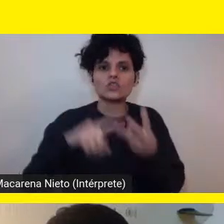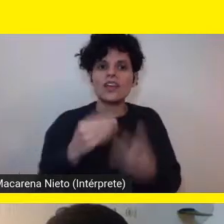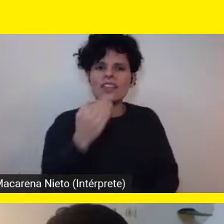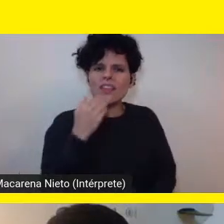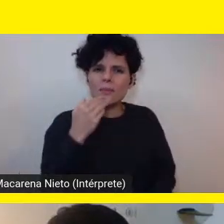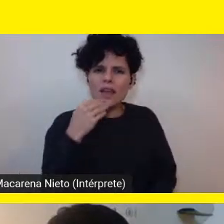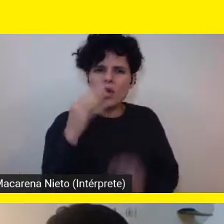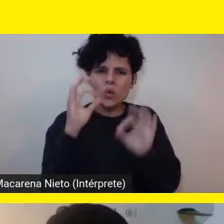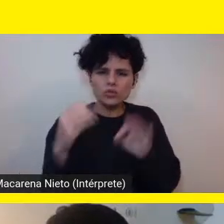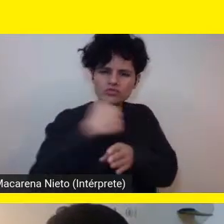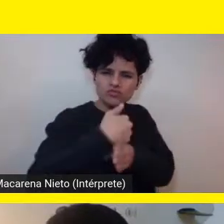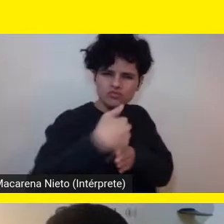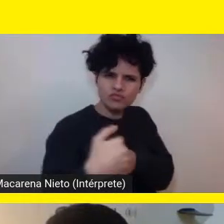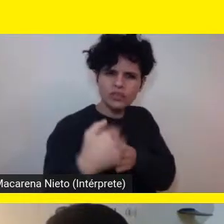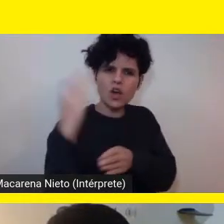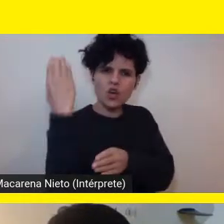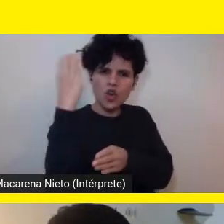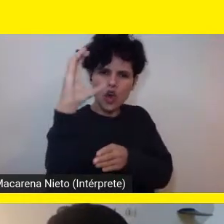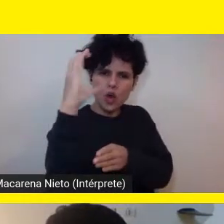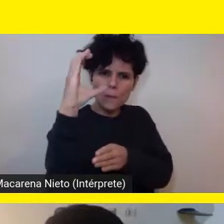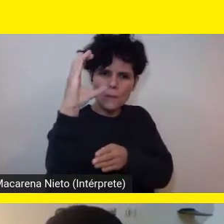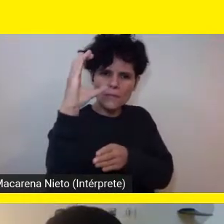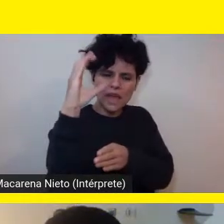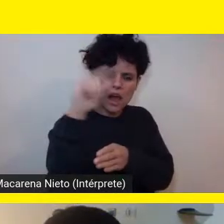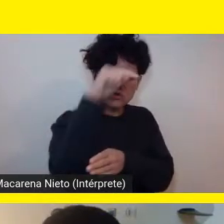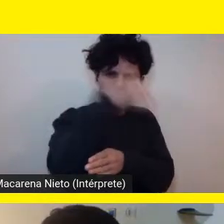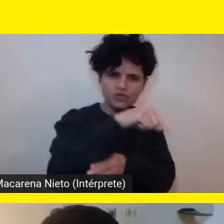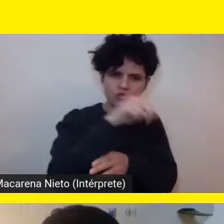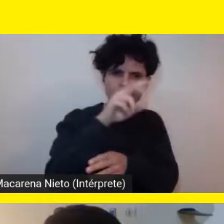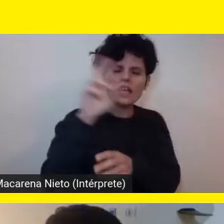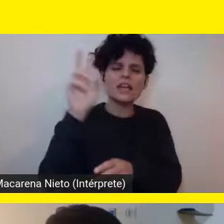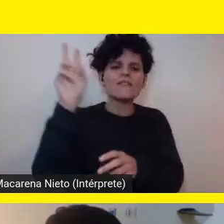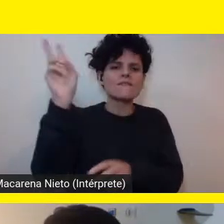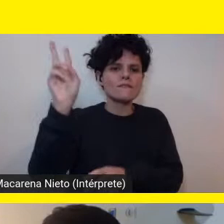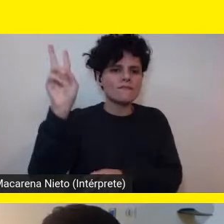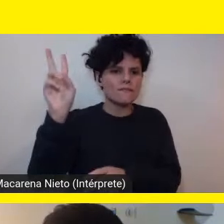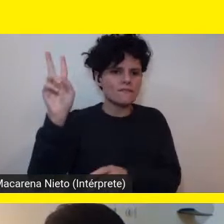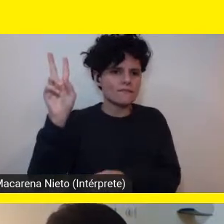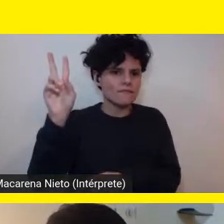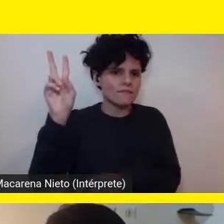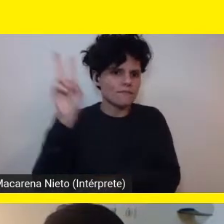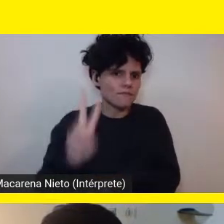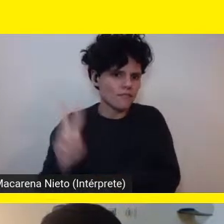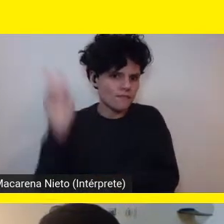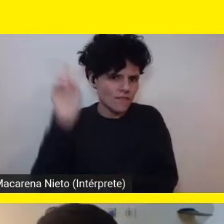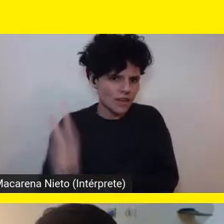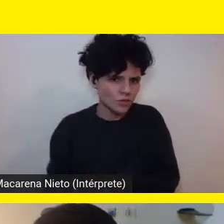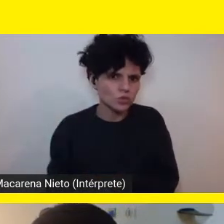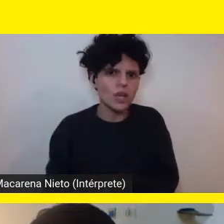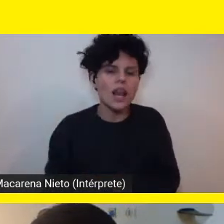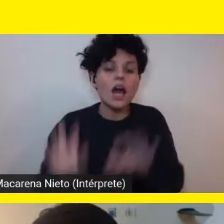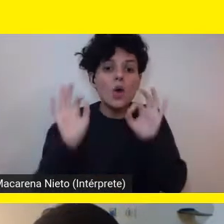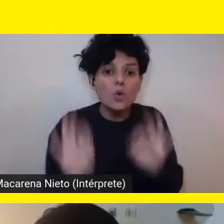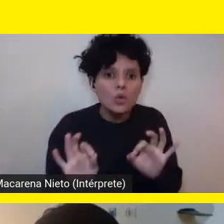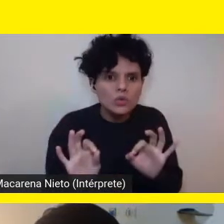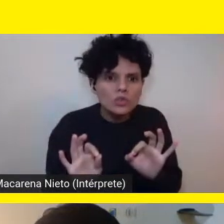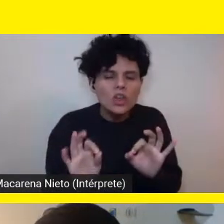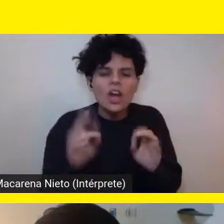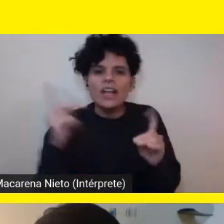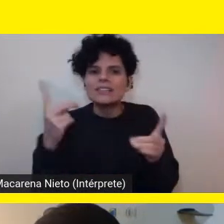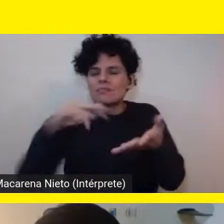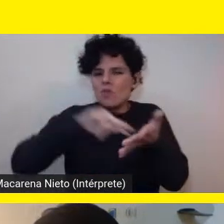Venezuela el año pasado, cuando Guaidó realizó todo este acto, digamos,